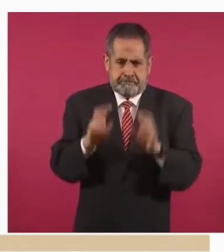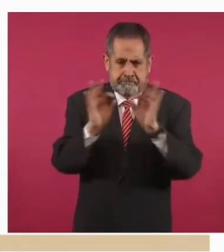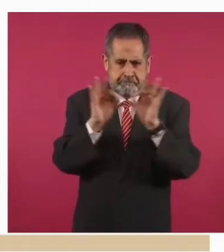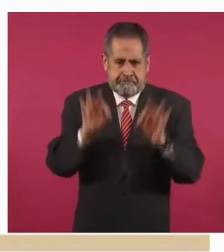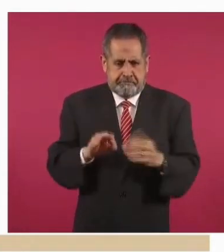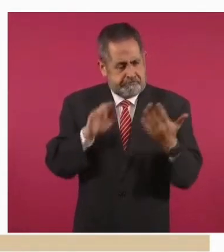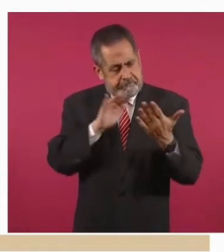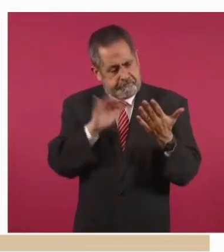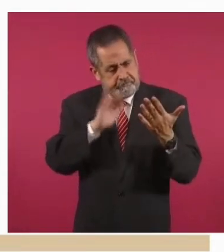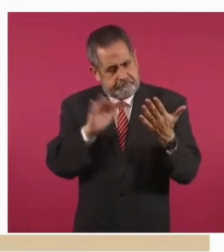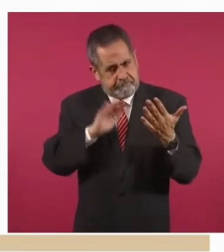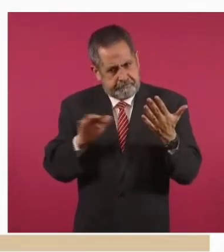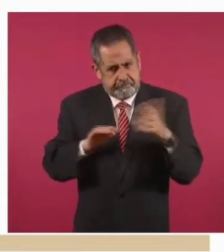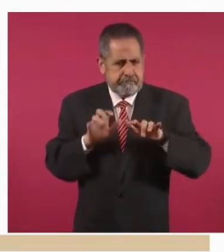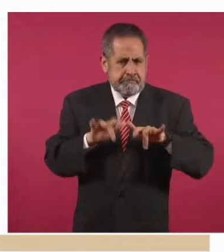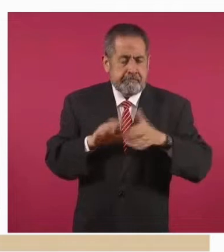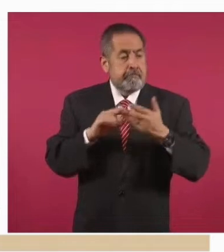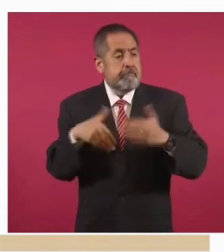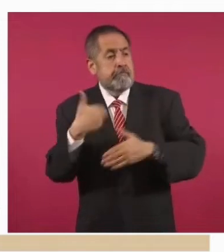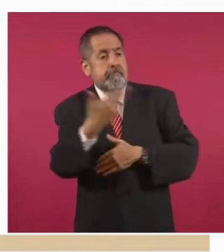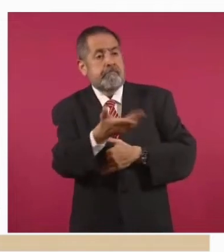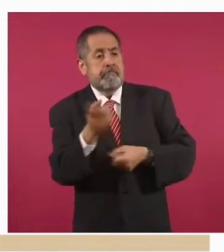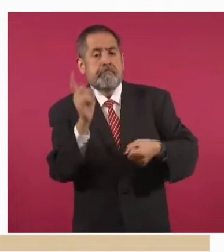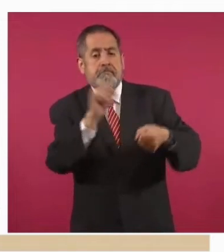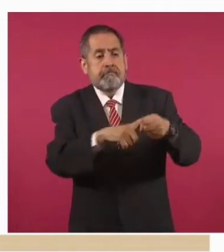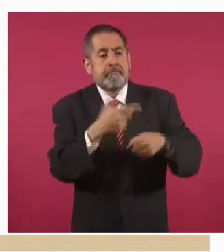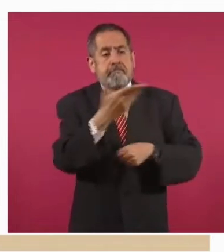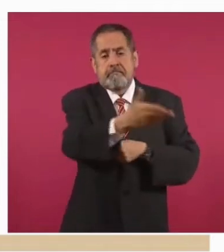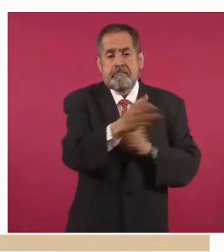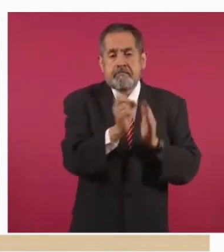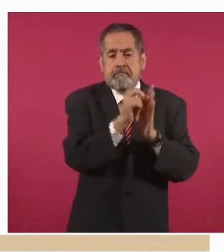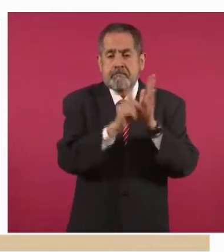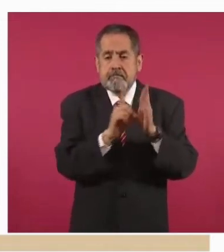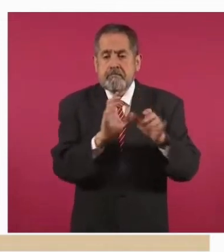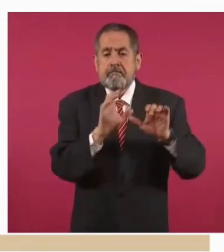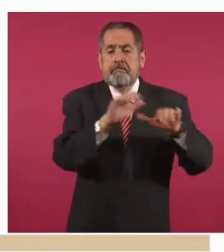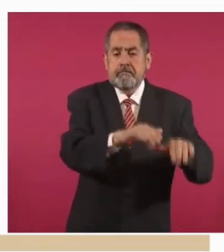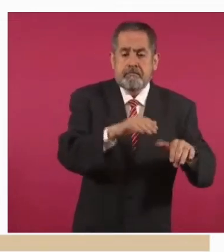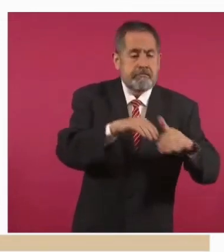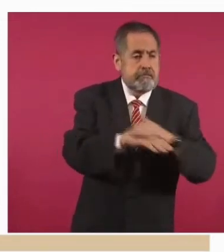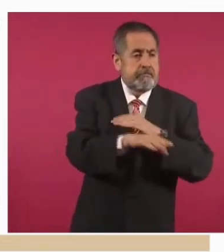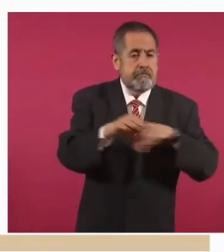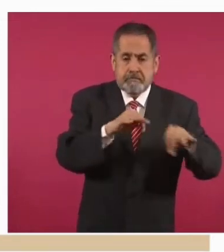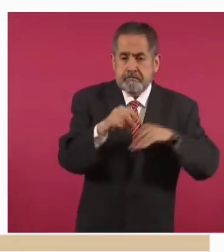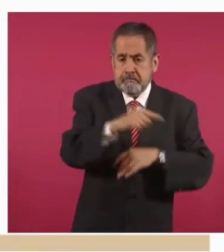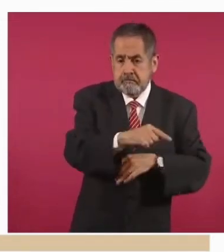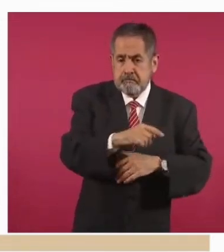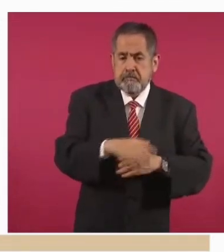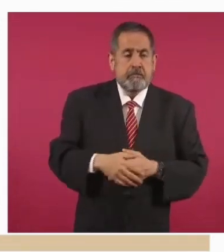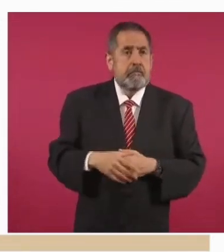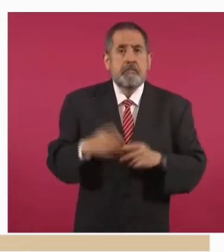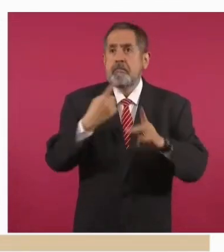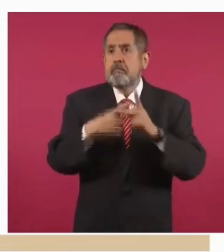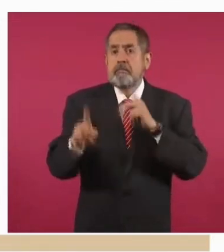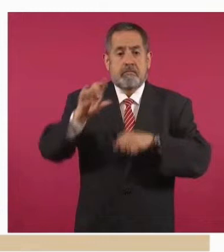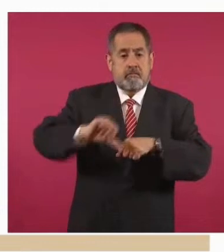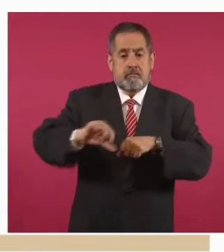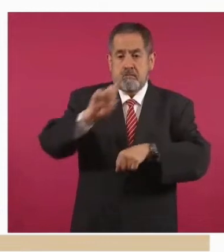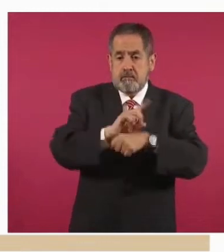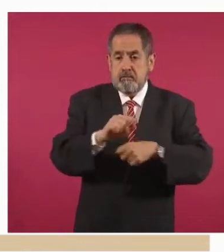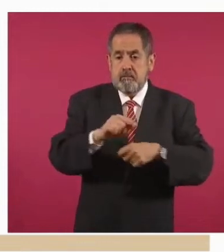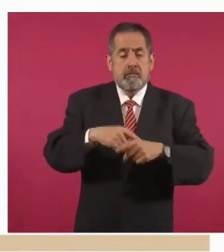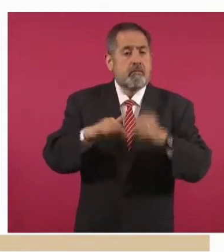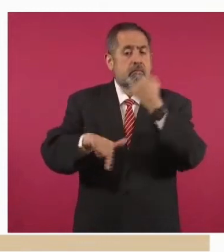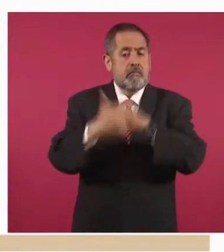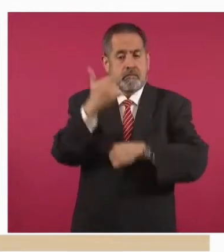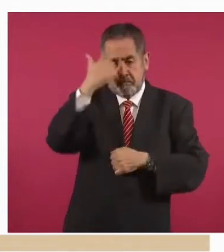formularios y postularse a estas plazas. Esto también estará listo a partir del día de hoy a las 12 de la